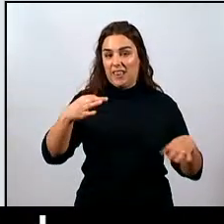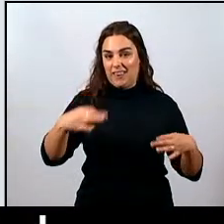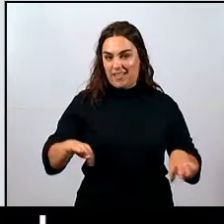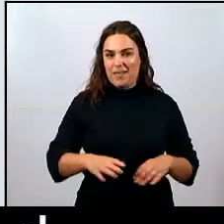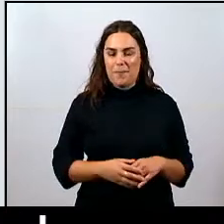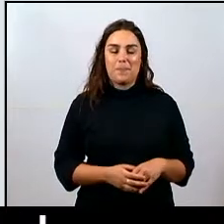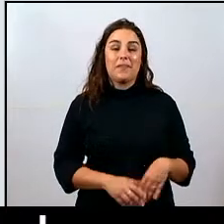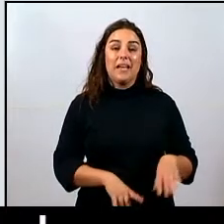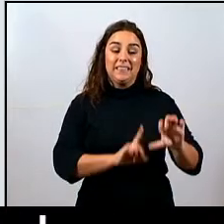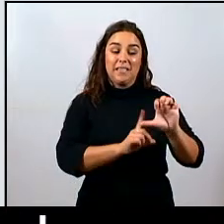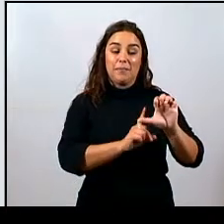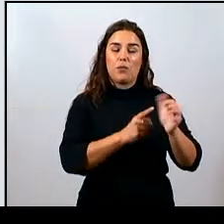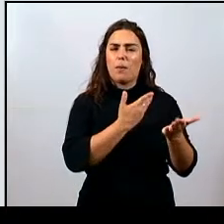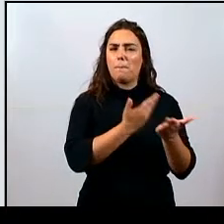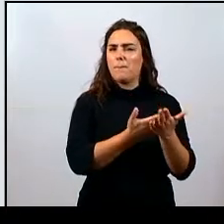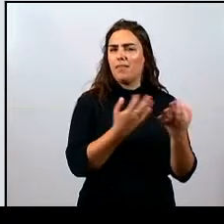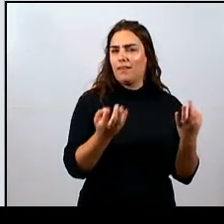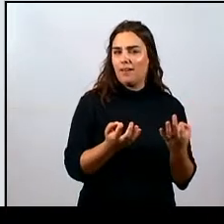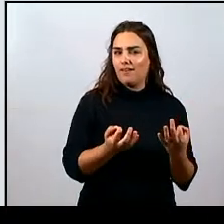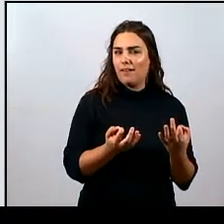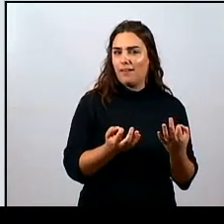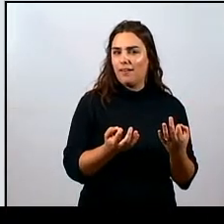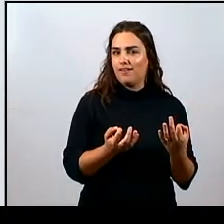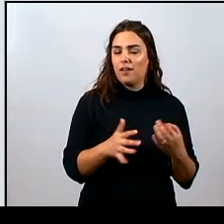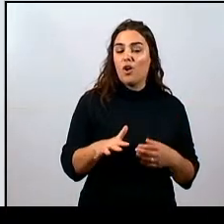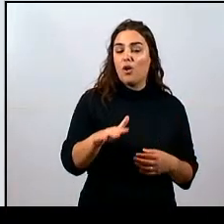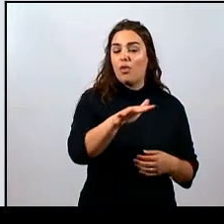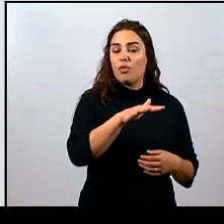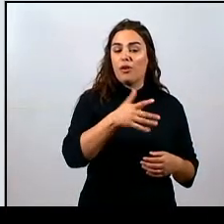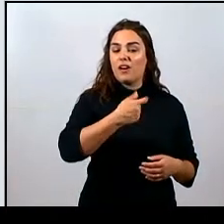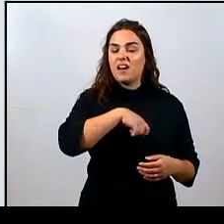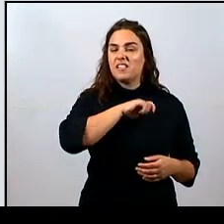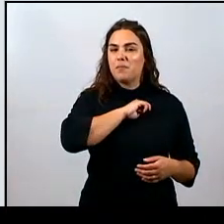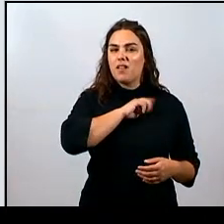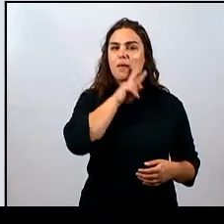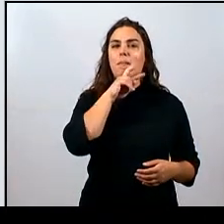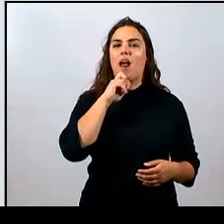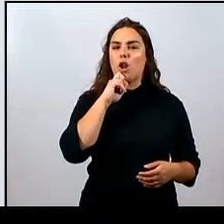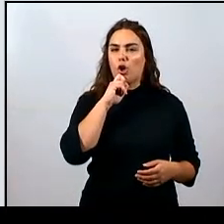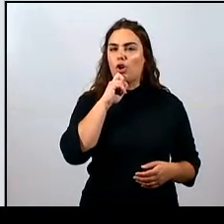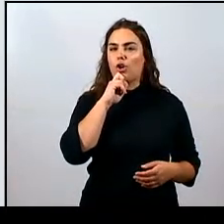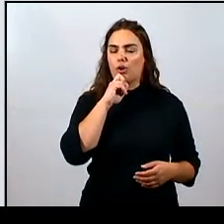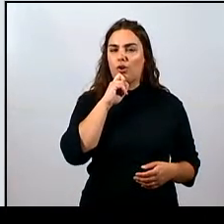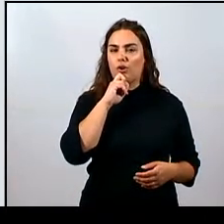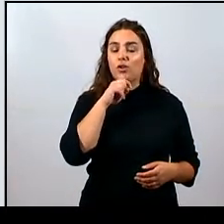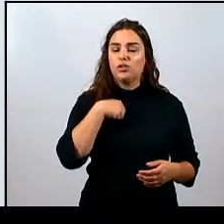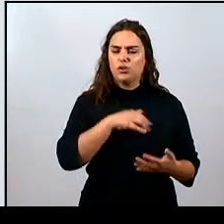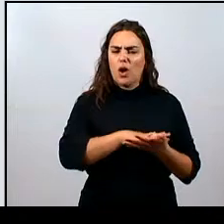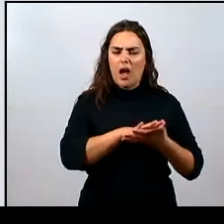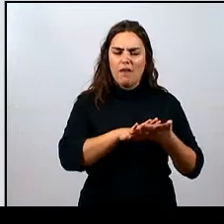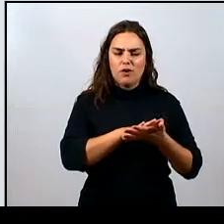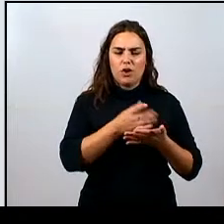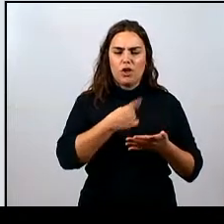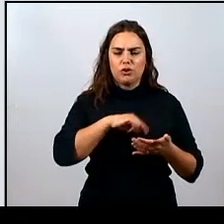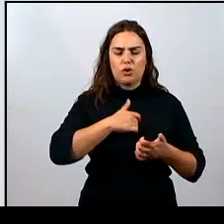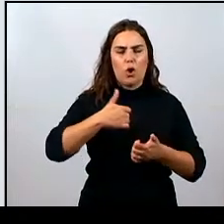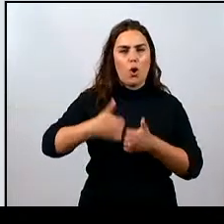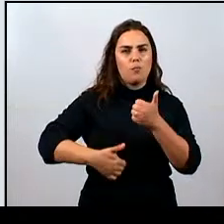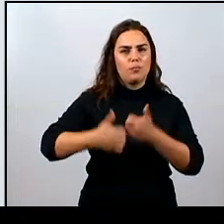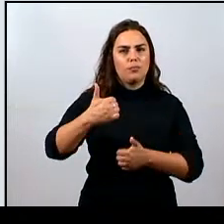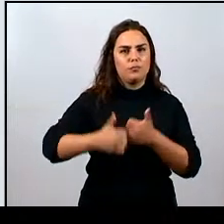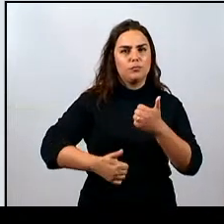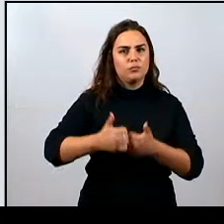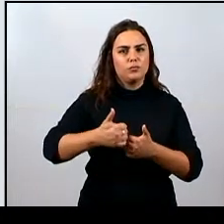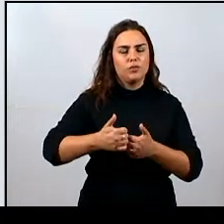lo único que pide es tener su lugar en España. Y no solo estoy hablando de que podamos competir en ligas